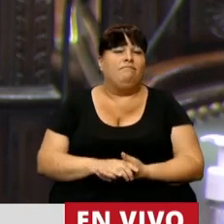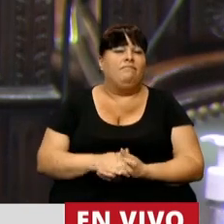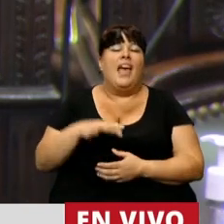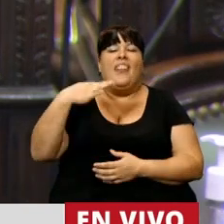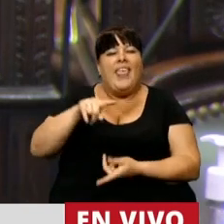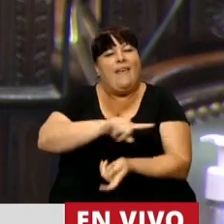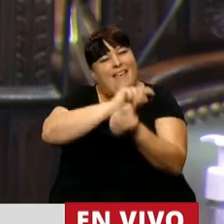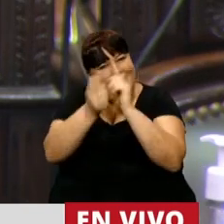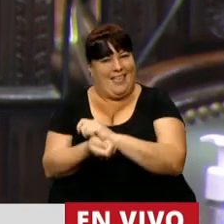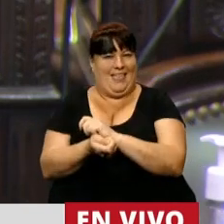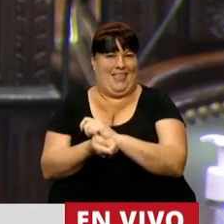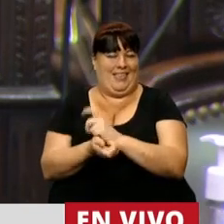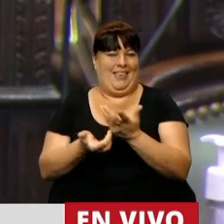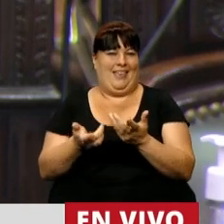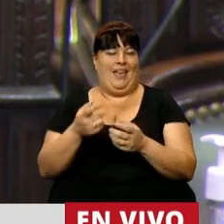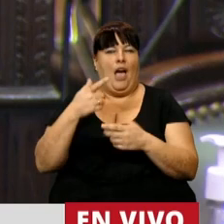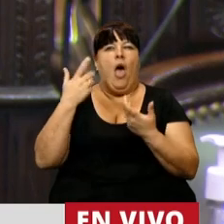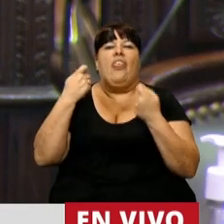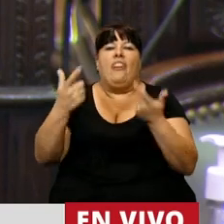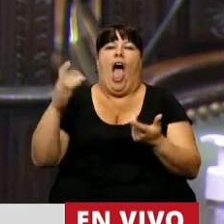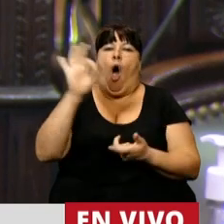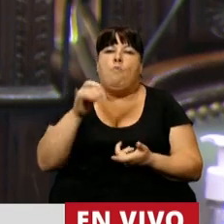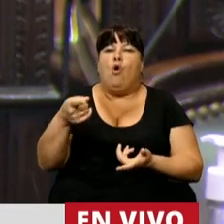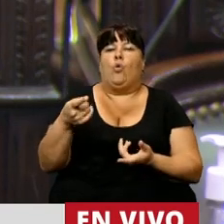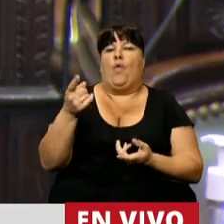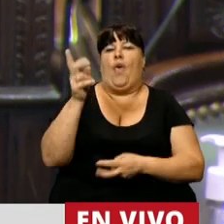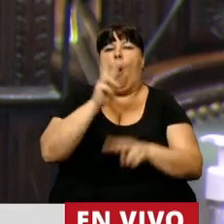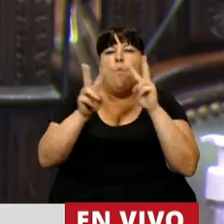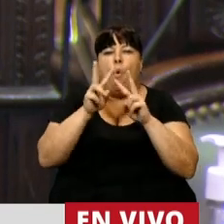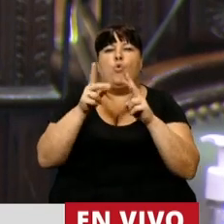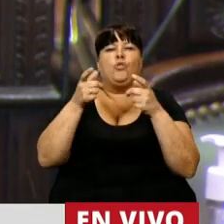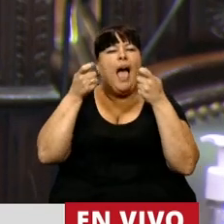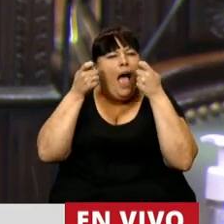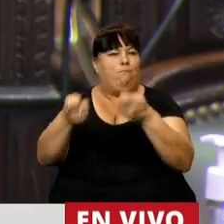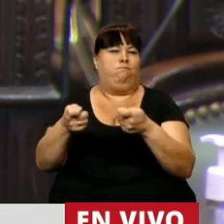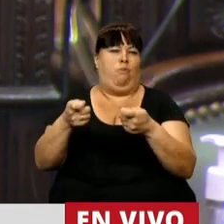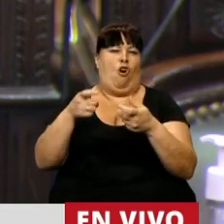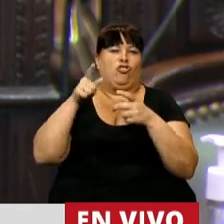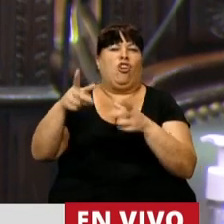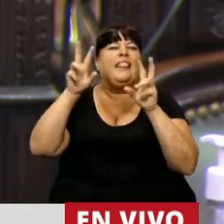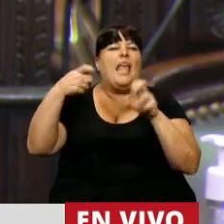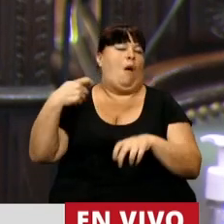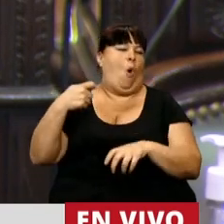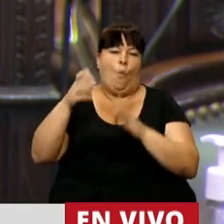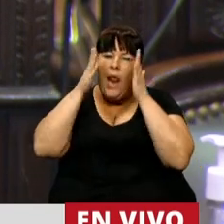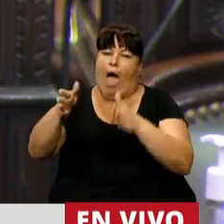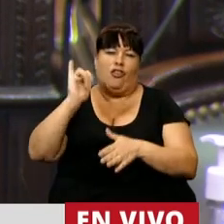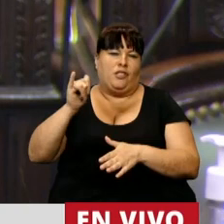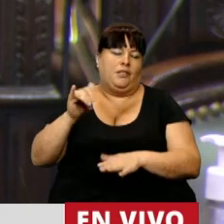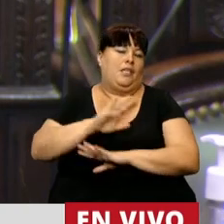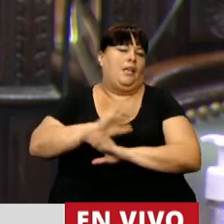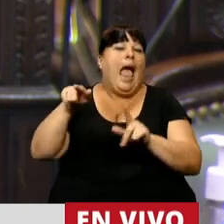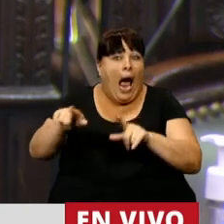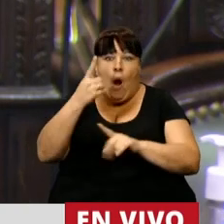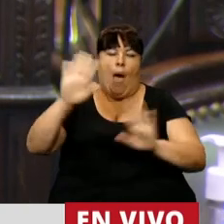debemos transformar en oportunidades para buscar y abrazar transversalmente la causa de los jubilados, de alguna vez y